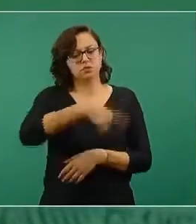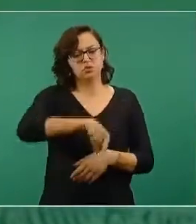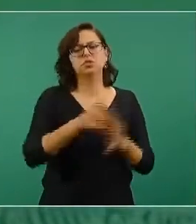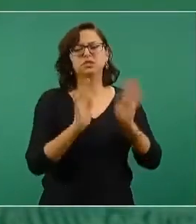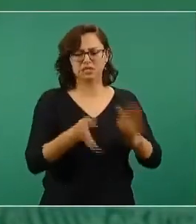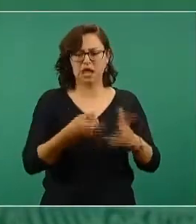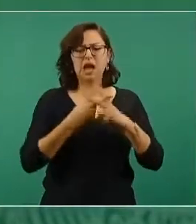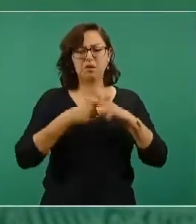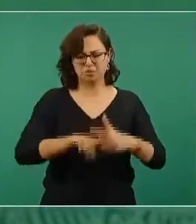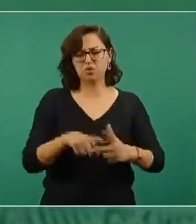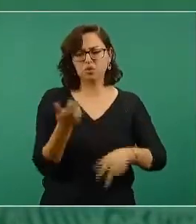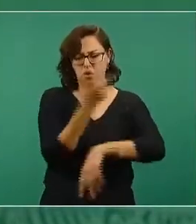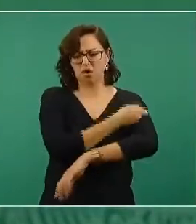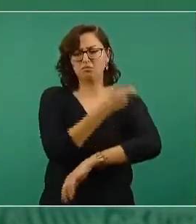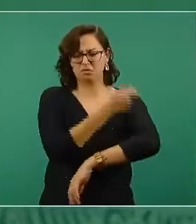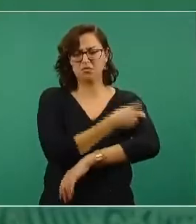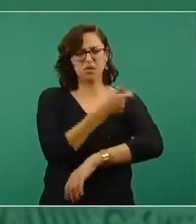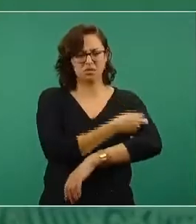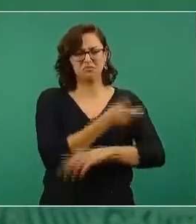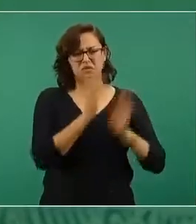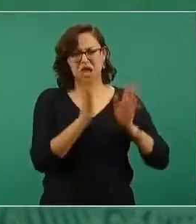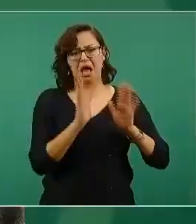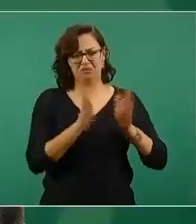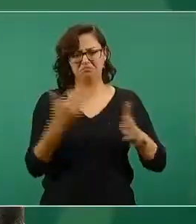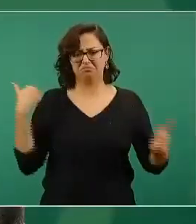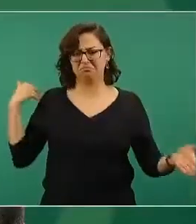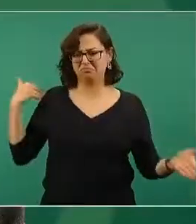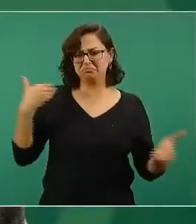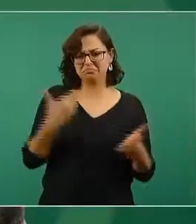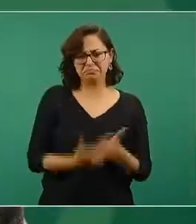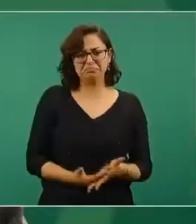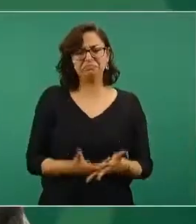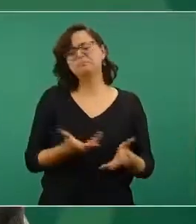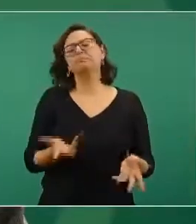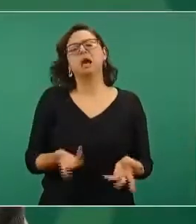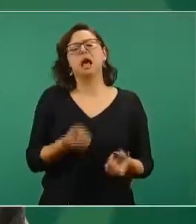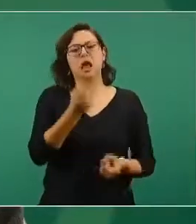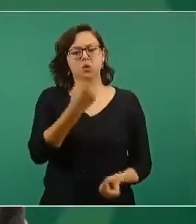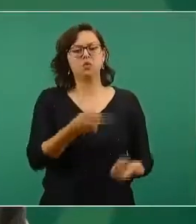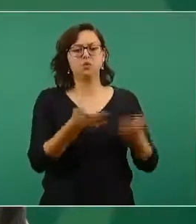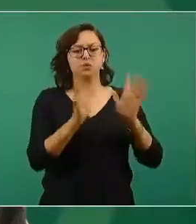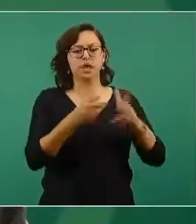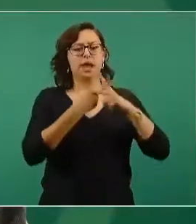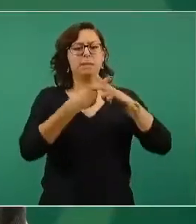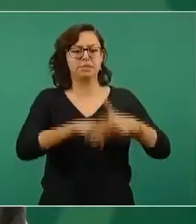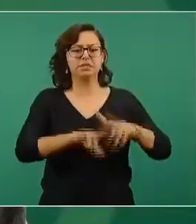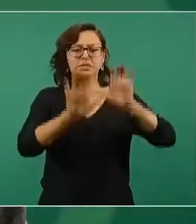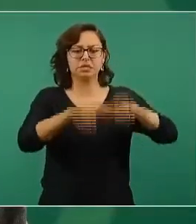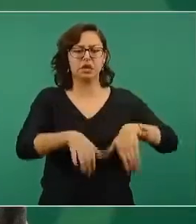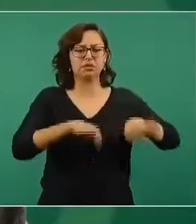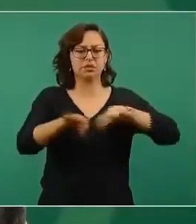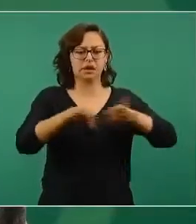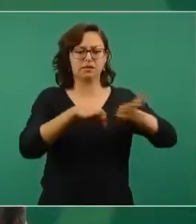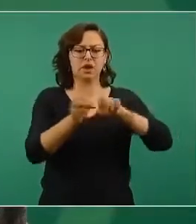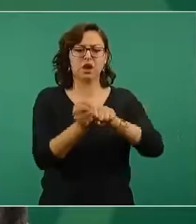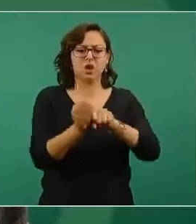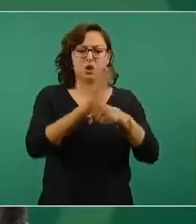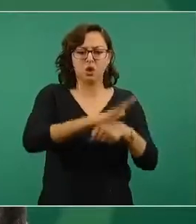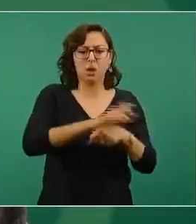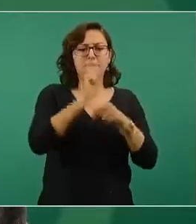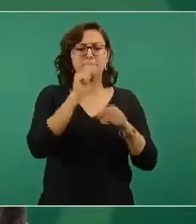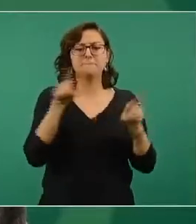vacunarse. Esto ya se incorporaron tanto médicos residentes en áreas COVID, se incluyeron también